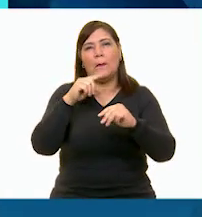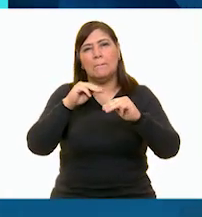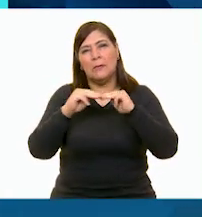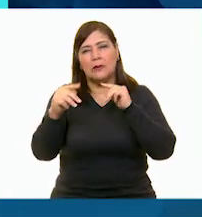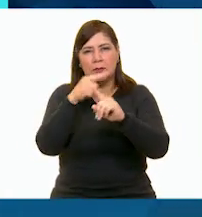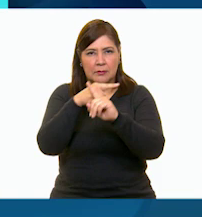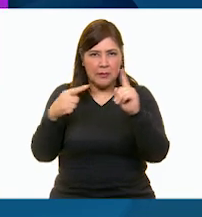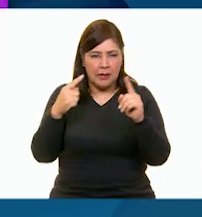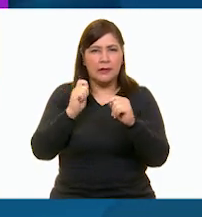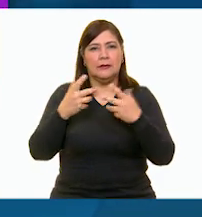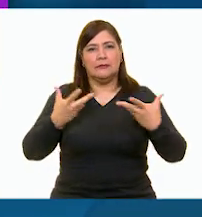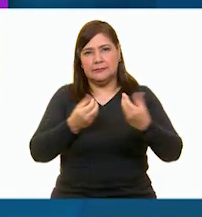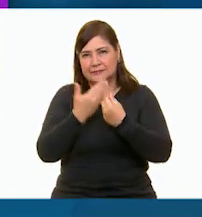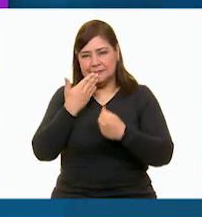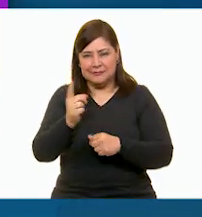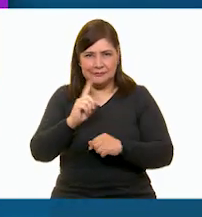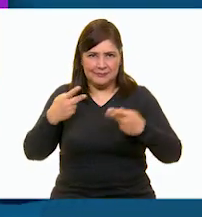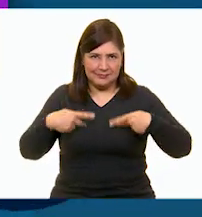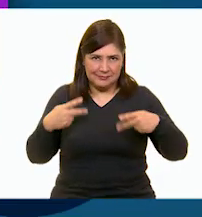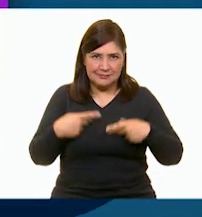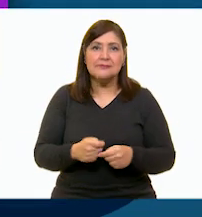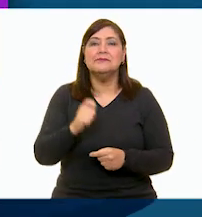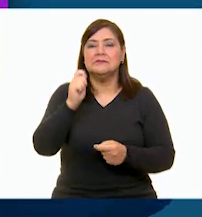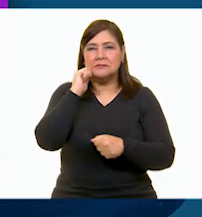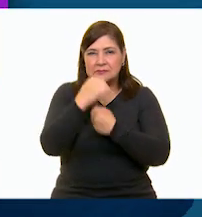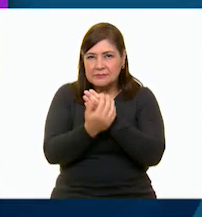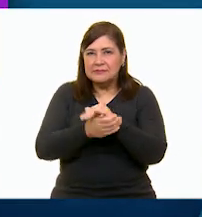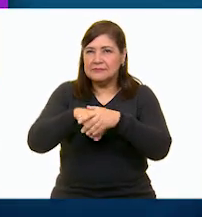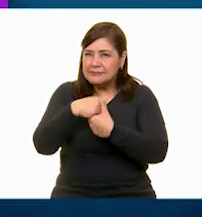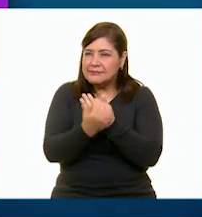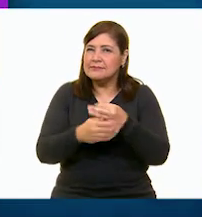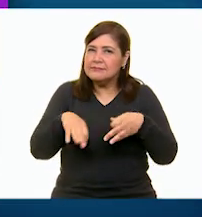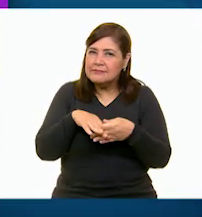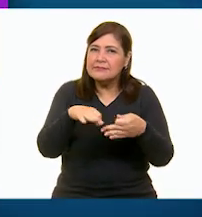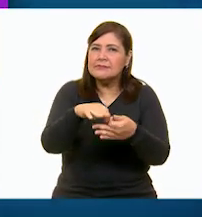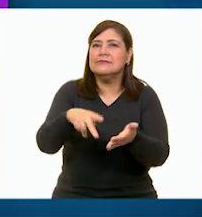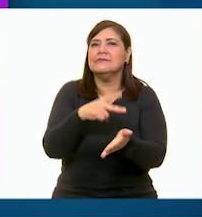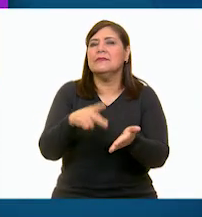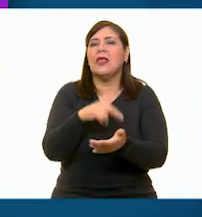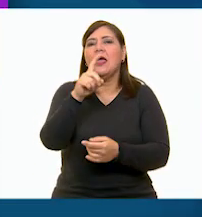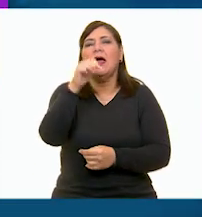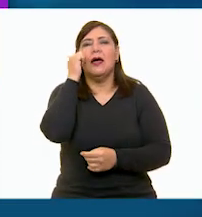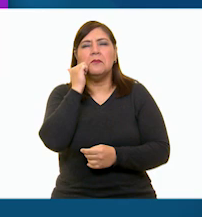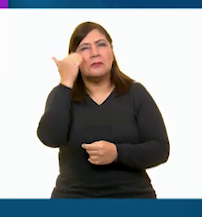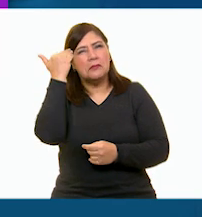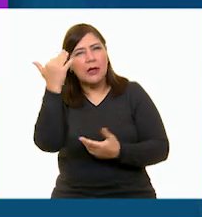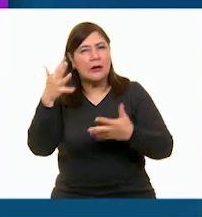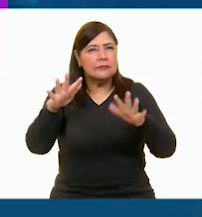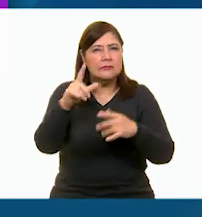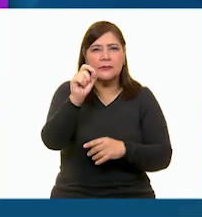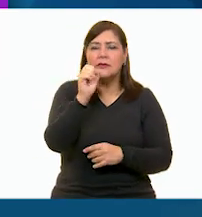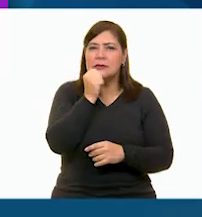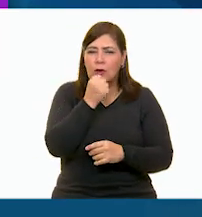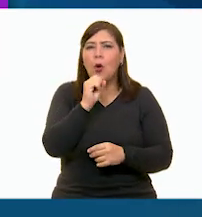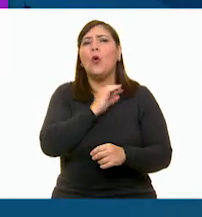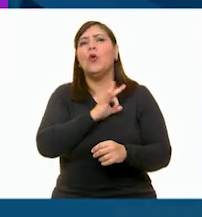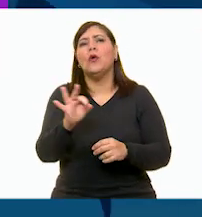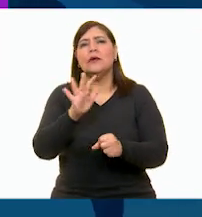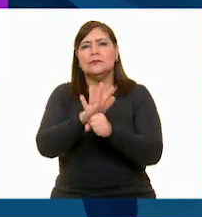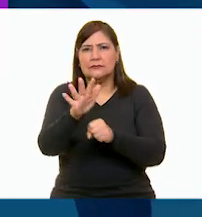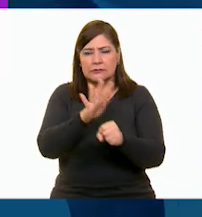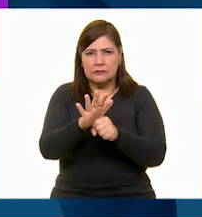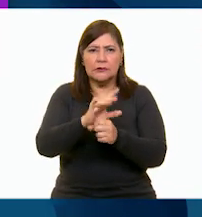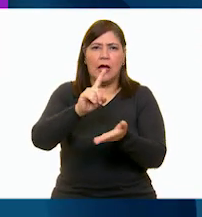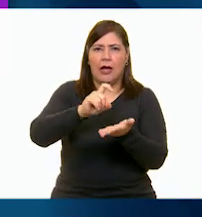metro y medio entre tú y los demás. Lávate las manos muy seguido con agua y jabón por lo menos durante 20 segundos o